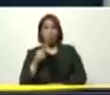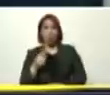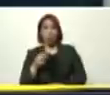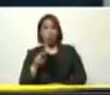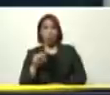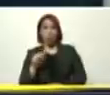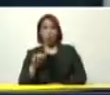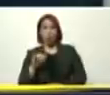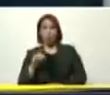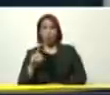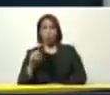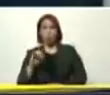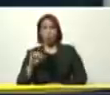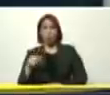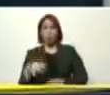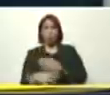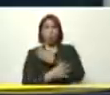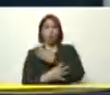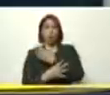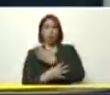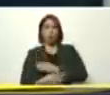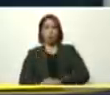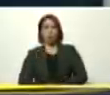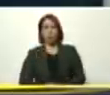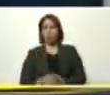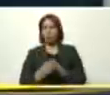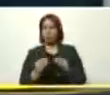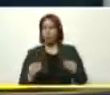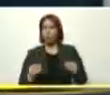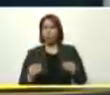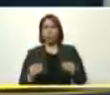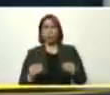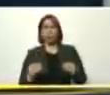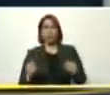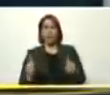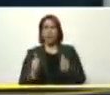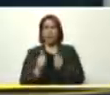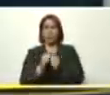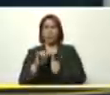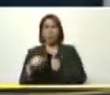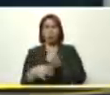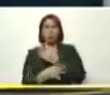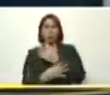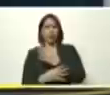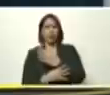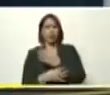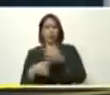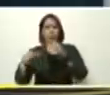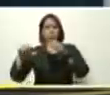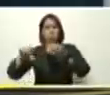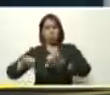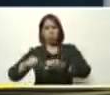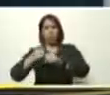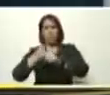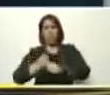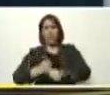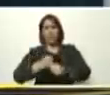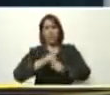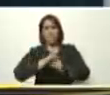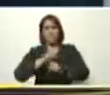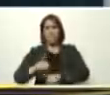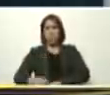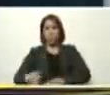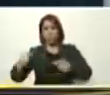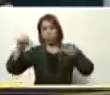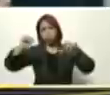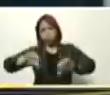Todo el que se pone al lado de Guaidó se empava, compadre. Le espera la derrota, el